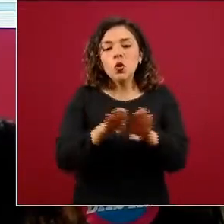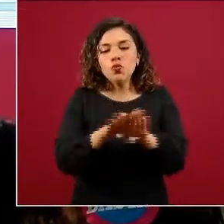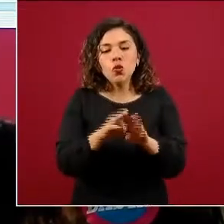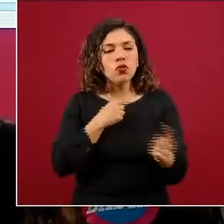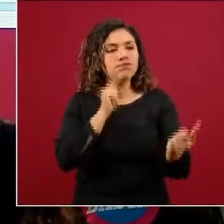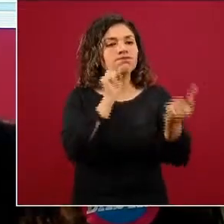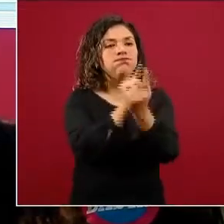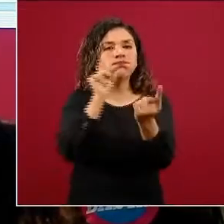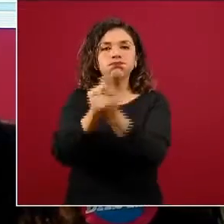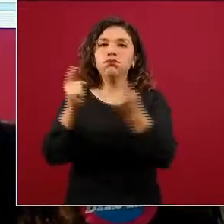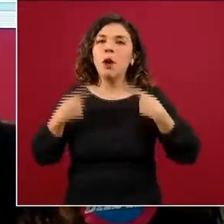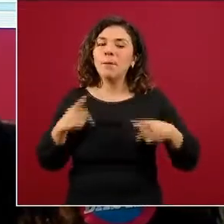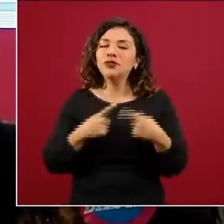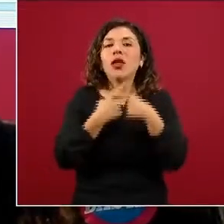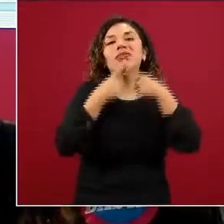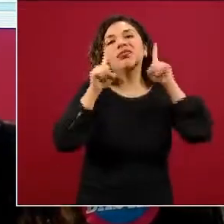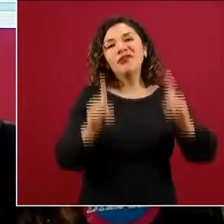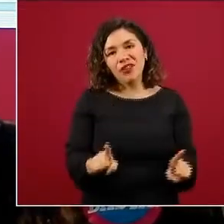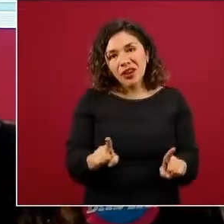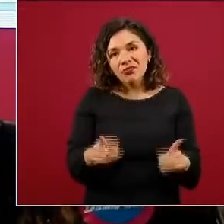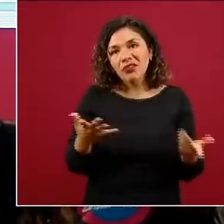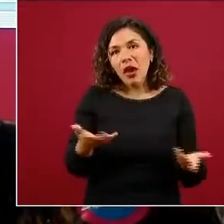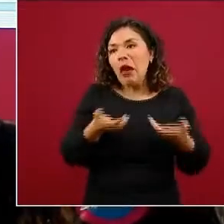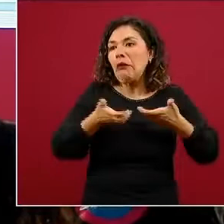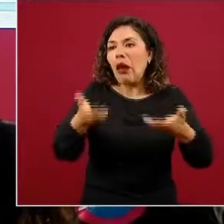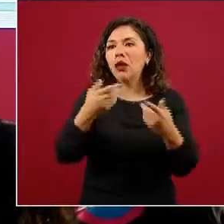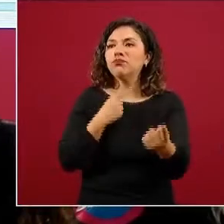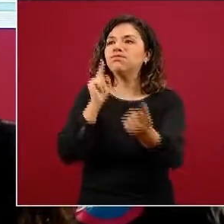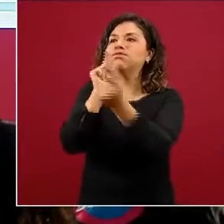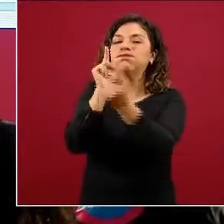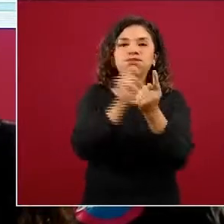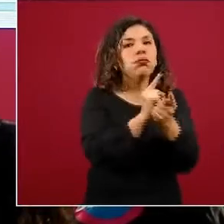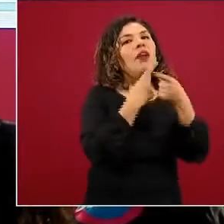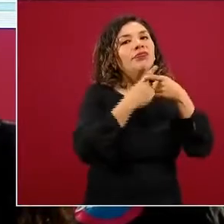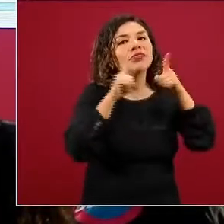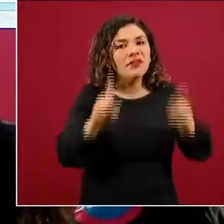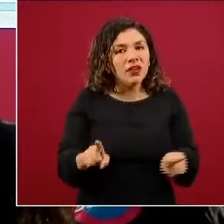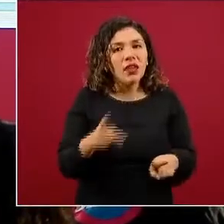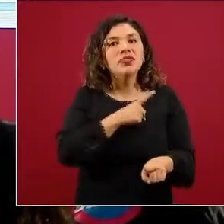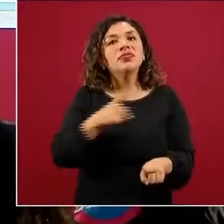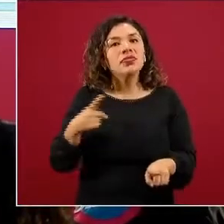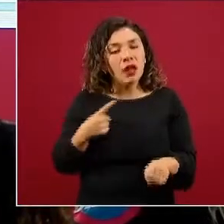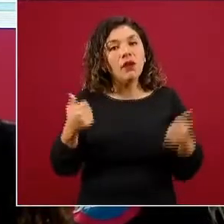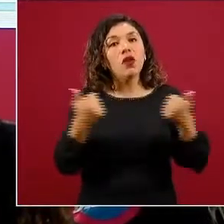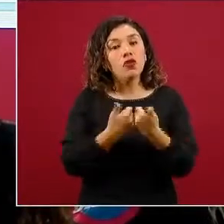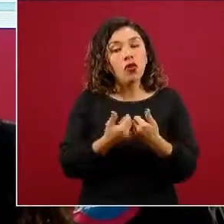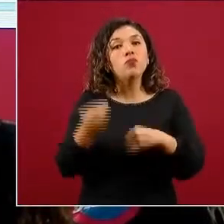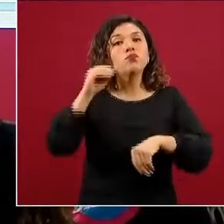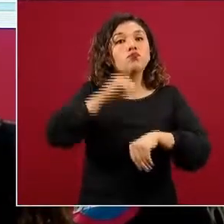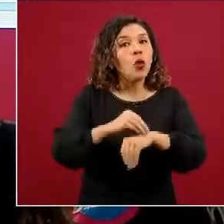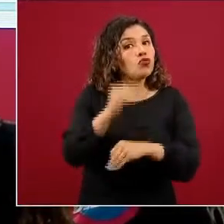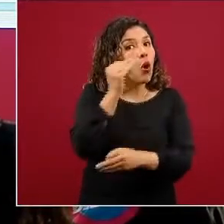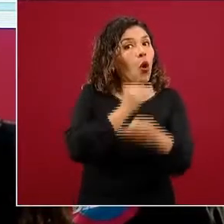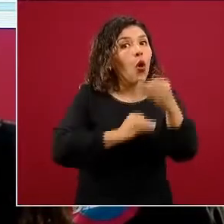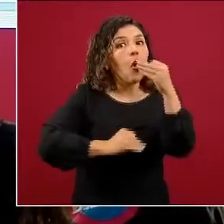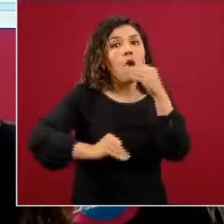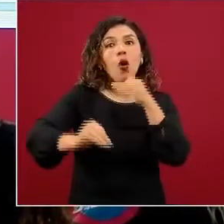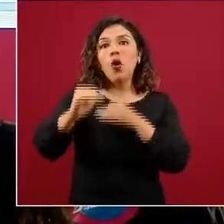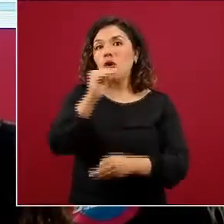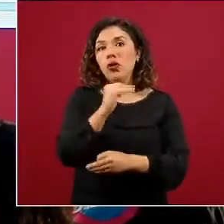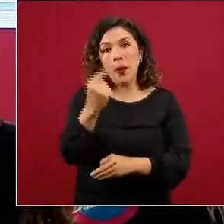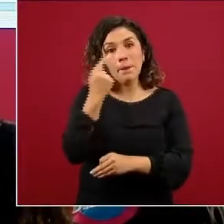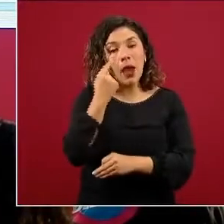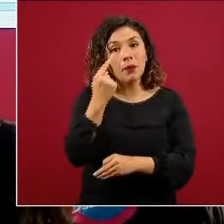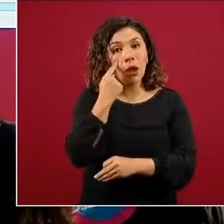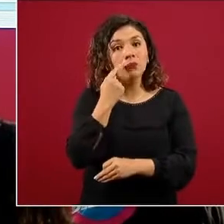que interactuamos con otras personas en el espacio público, que deben ser aplicados en todos los casos